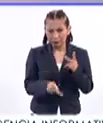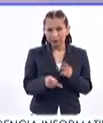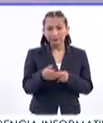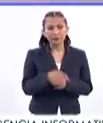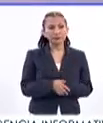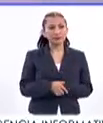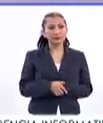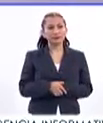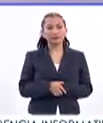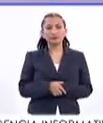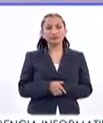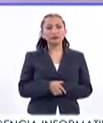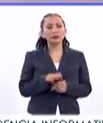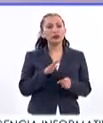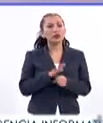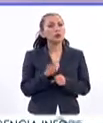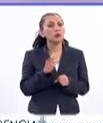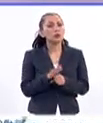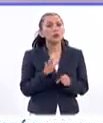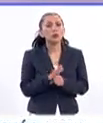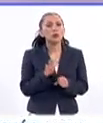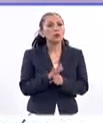la pausa, ¿cuál sería un